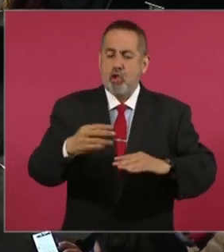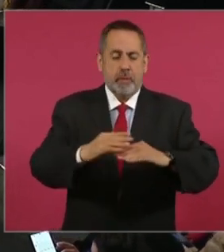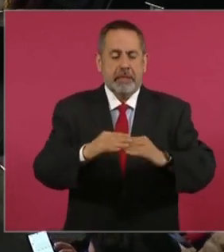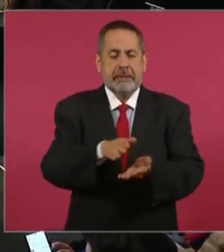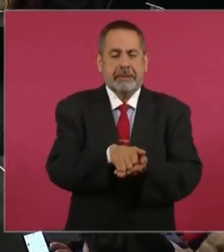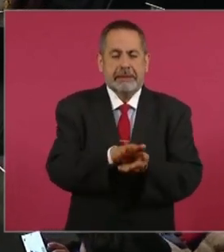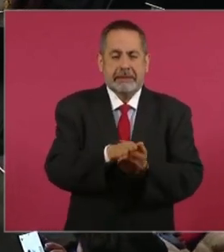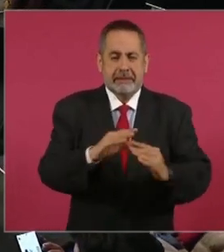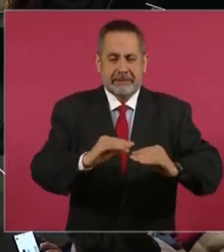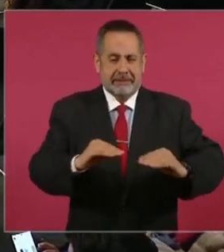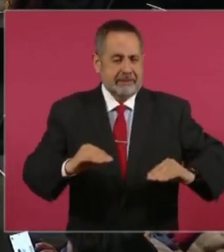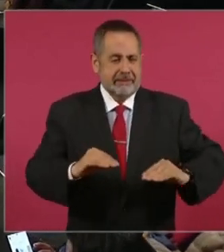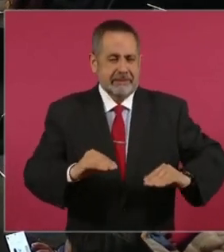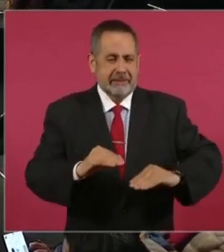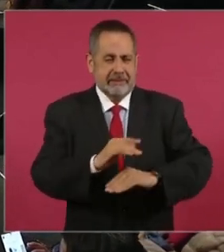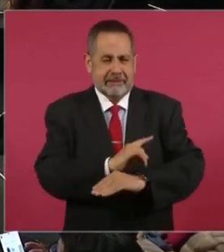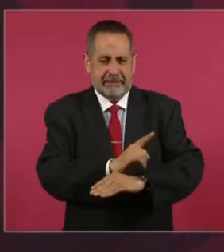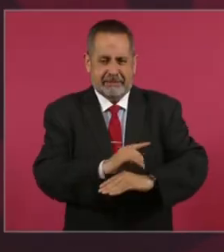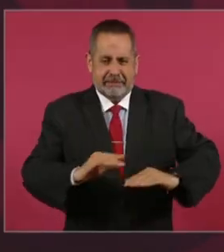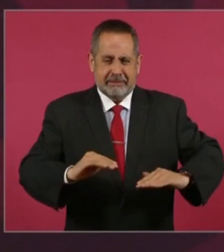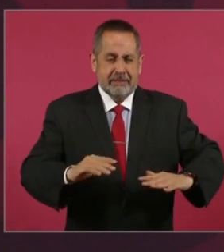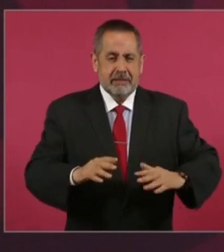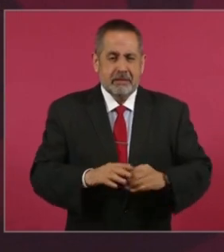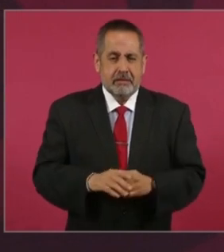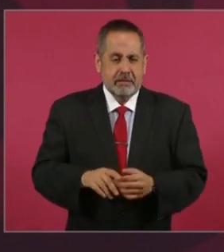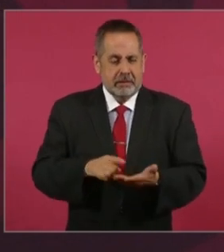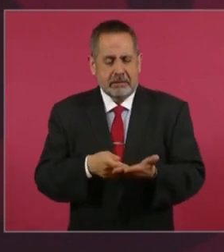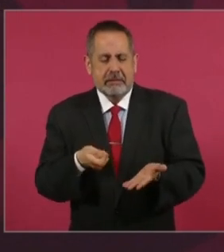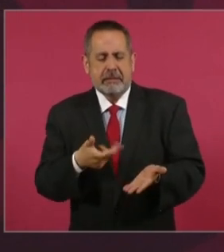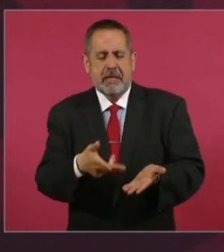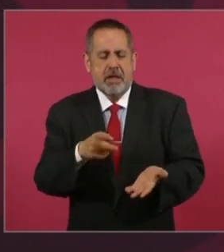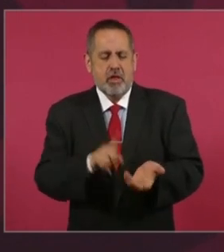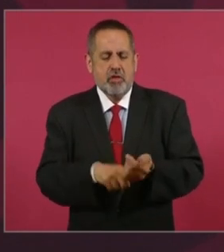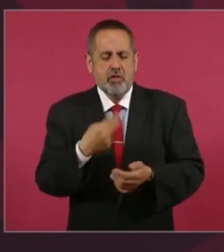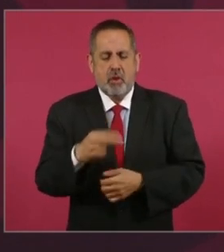ponían al peje lagartito? Dice, complotito,